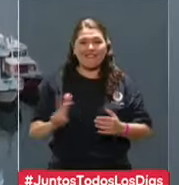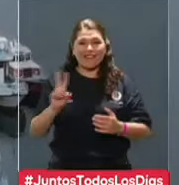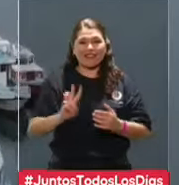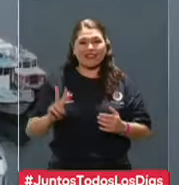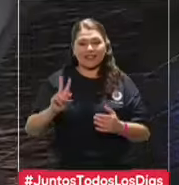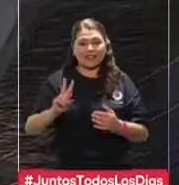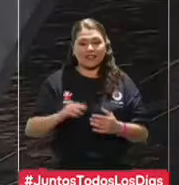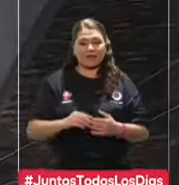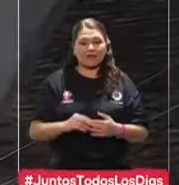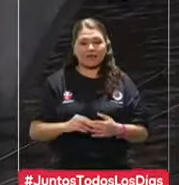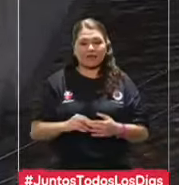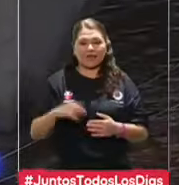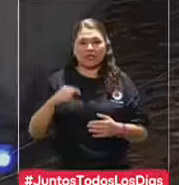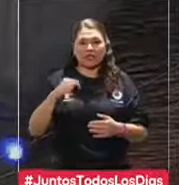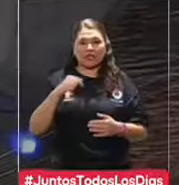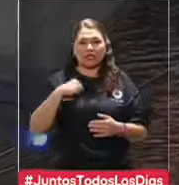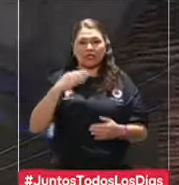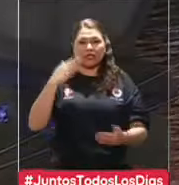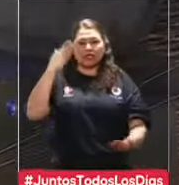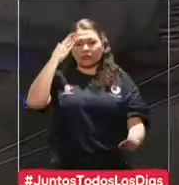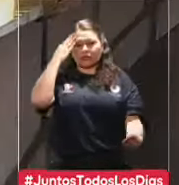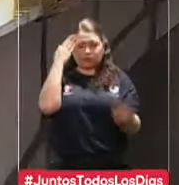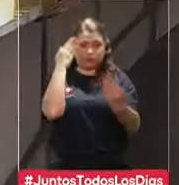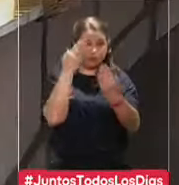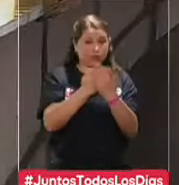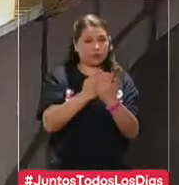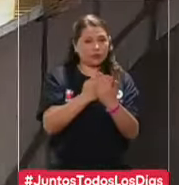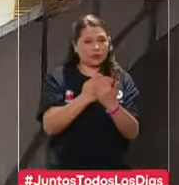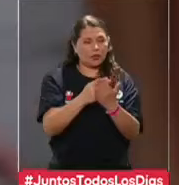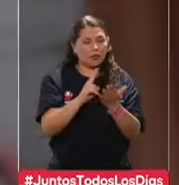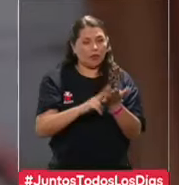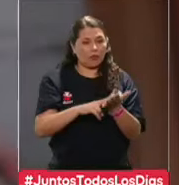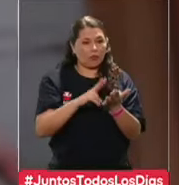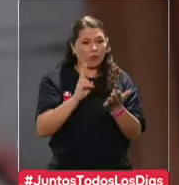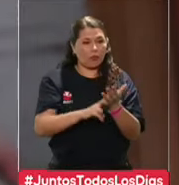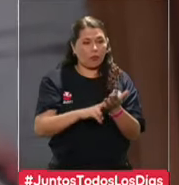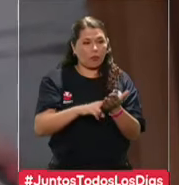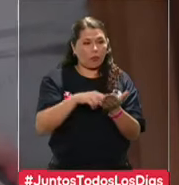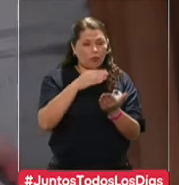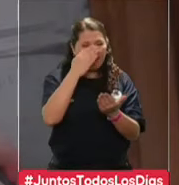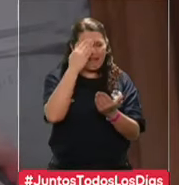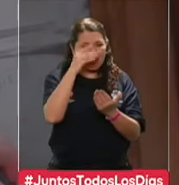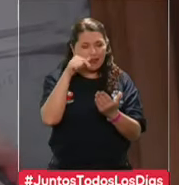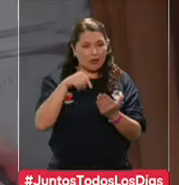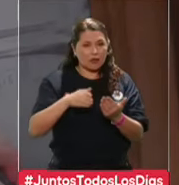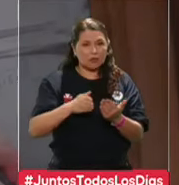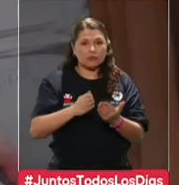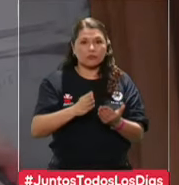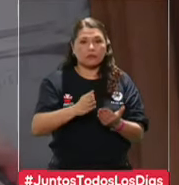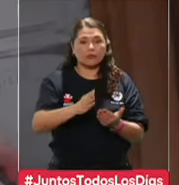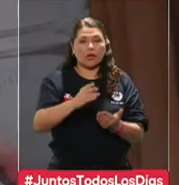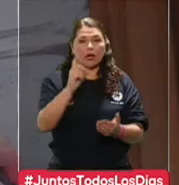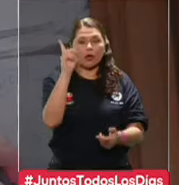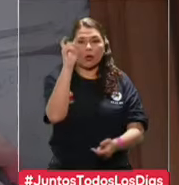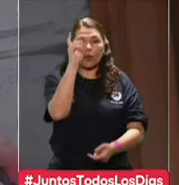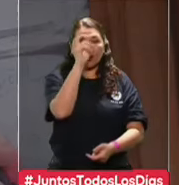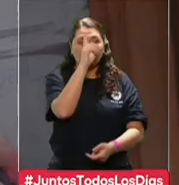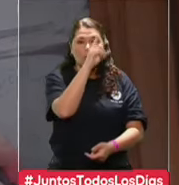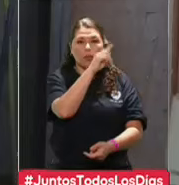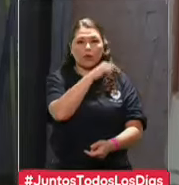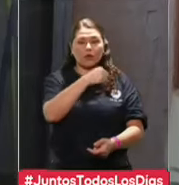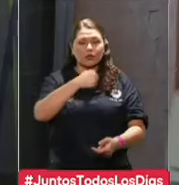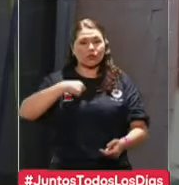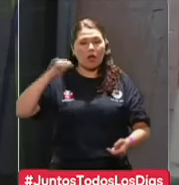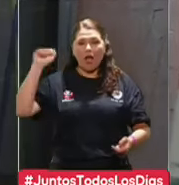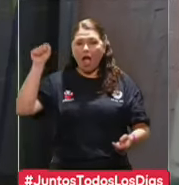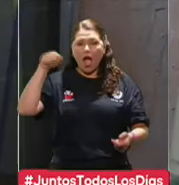Fue como un shock a la realidad de lo que me tenía que enfrentar de ahora en adelante. Desde adolescente he sido